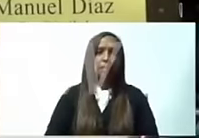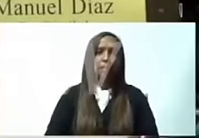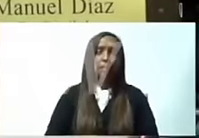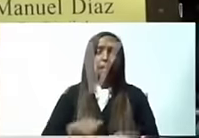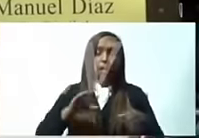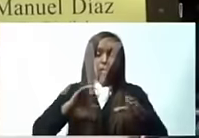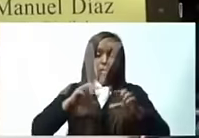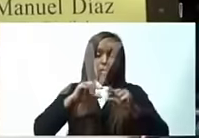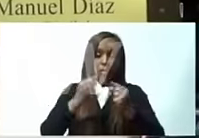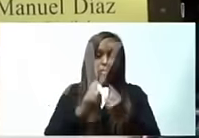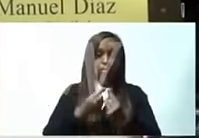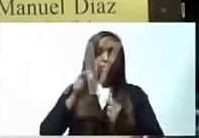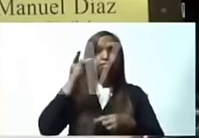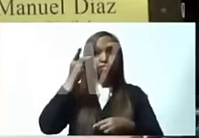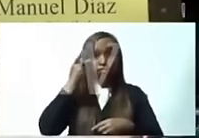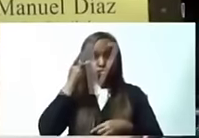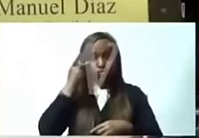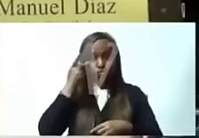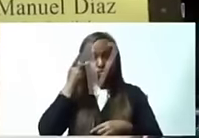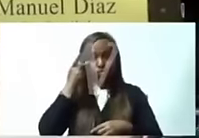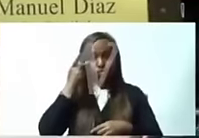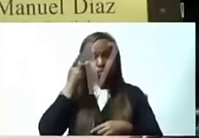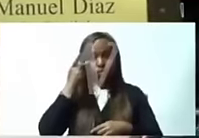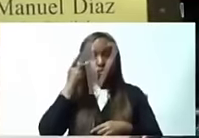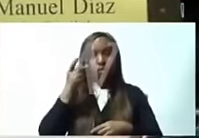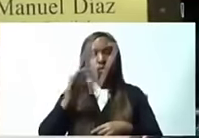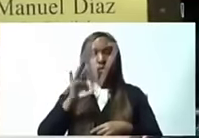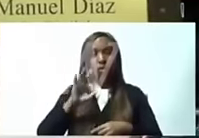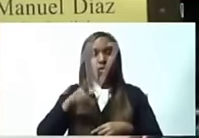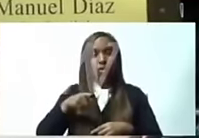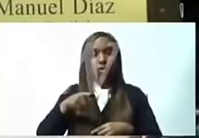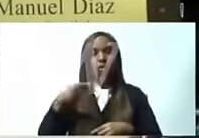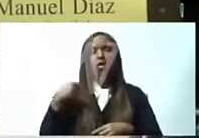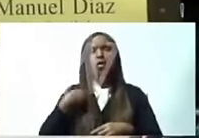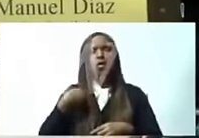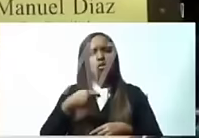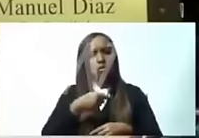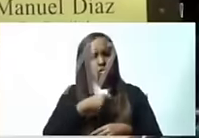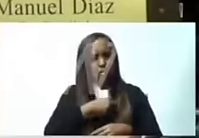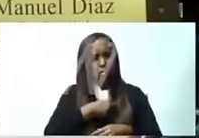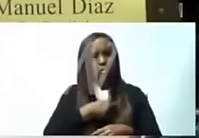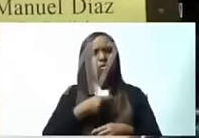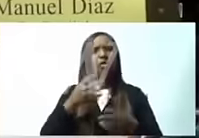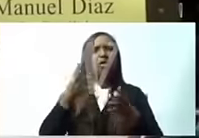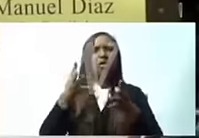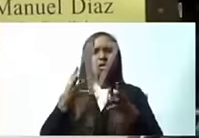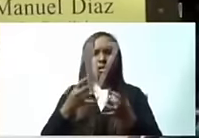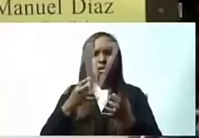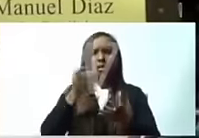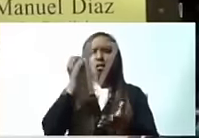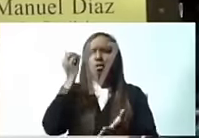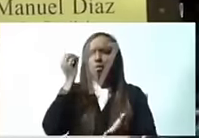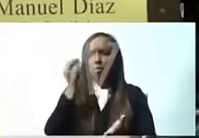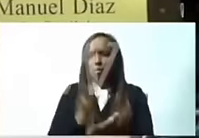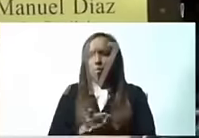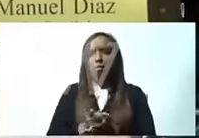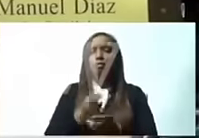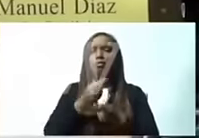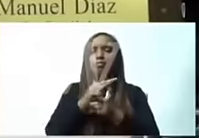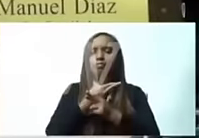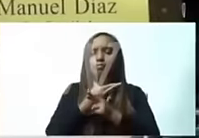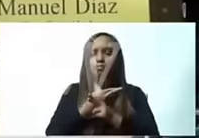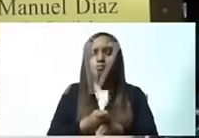haitiana. Ahora bien, aprobaremos esta resolución. ¿Y qué pasa aprobando esta